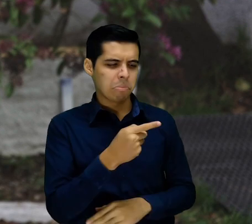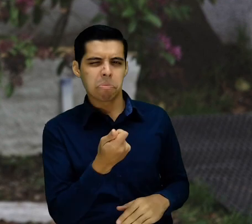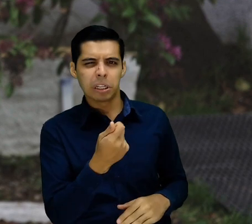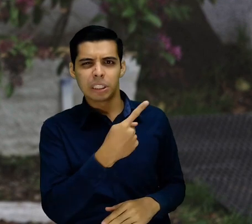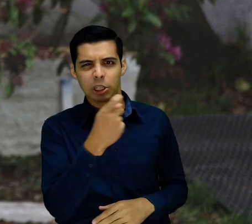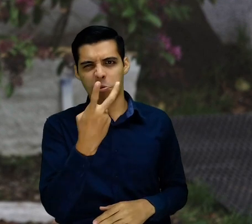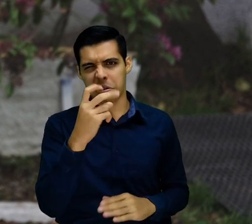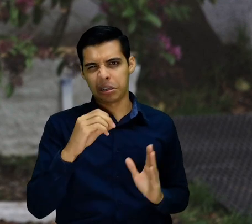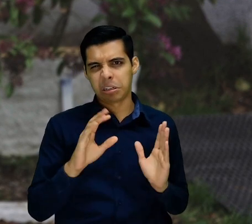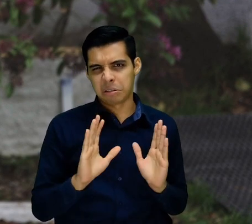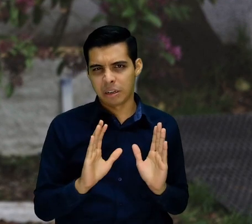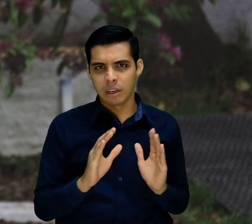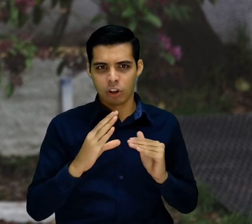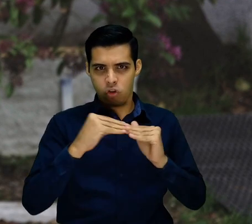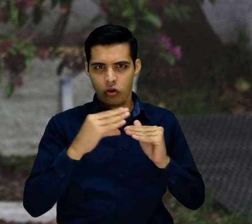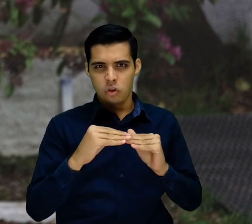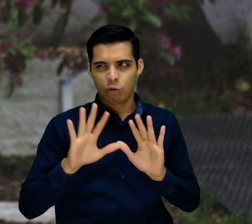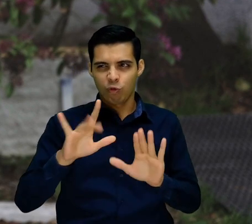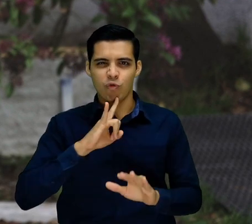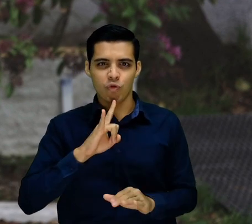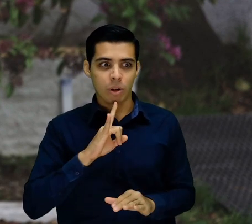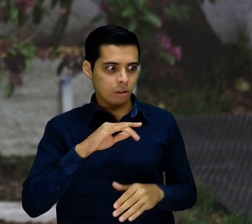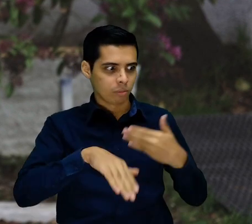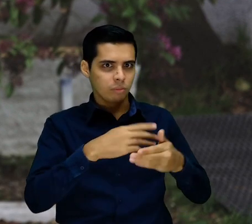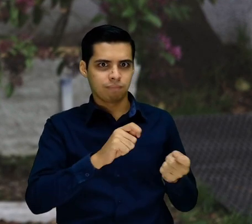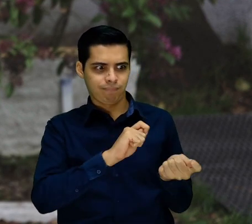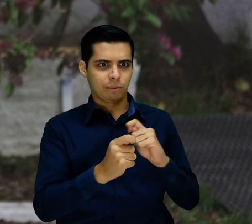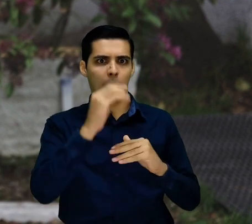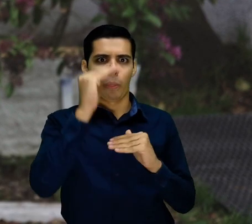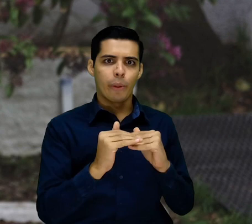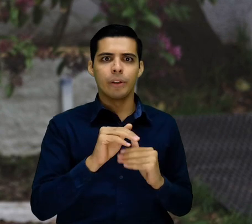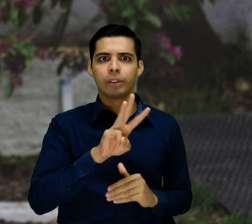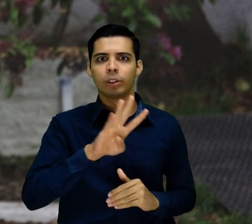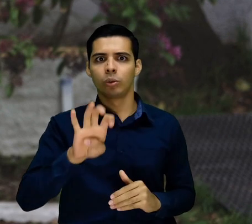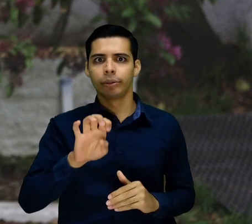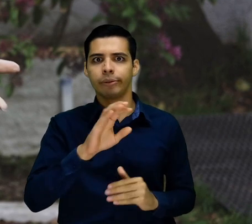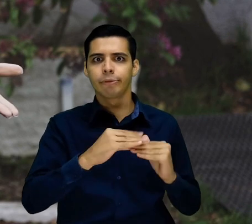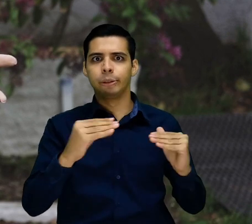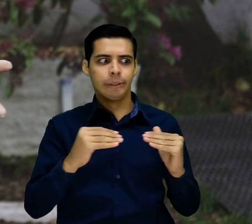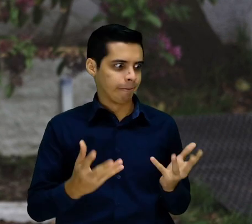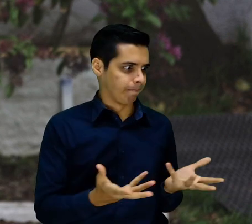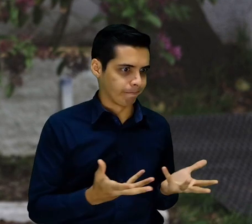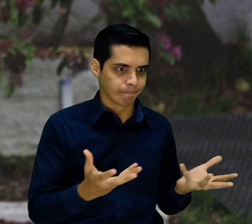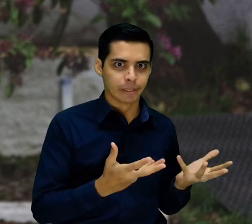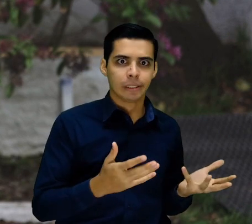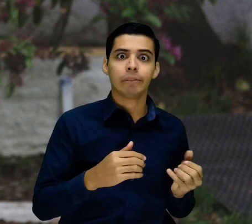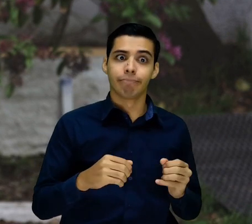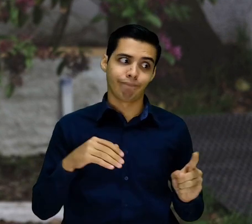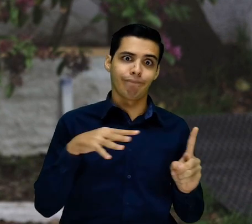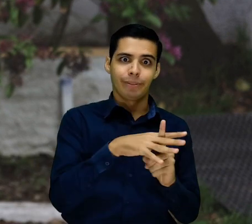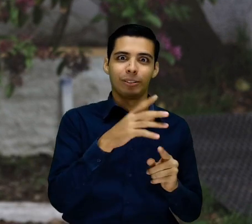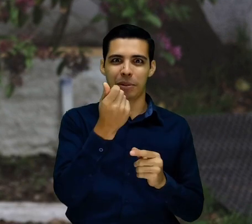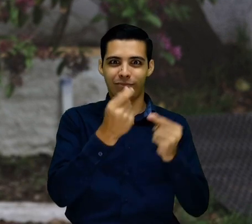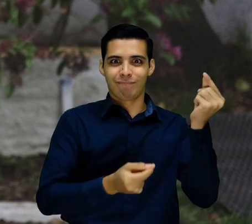de $120 a $39, una caída que impacta fuertemente cualquier economía. Y aunque en la